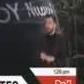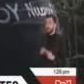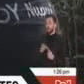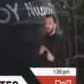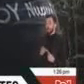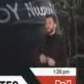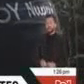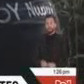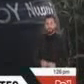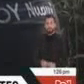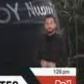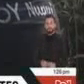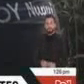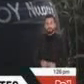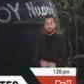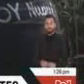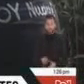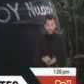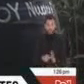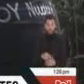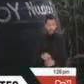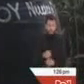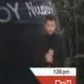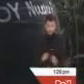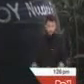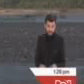No, no terminó siendo utópico, terminó